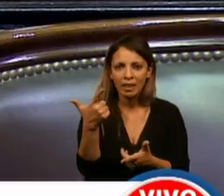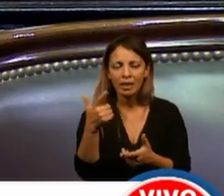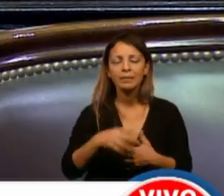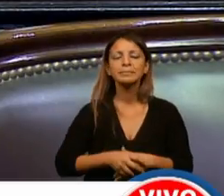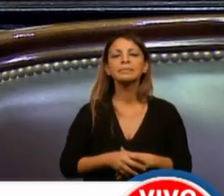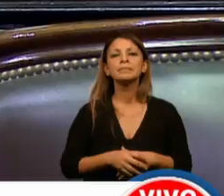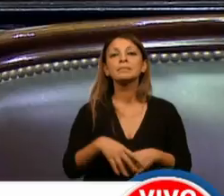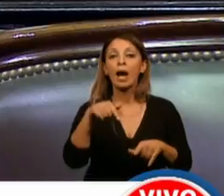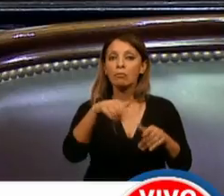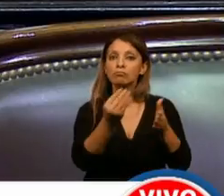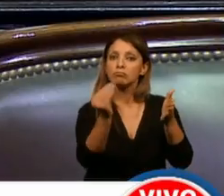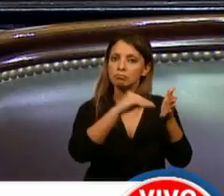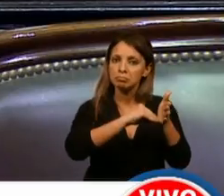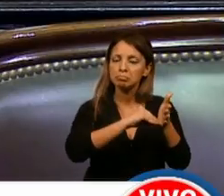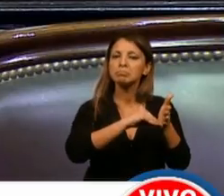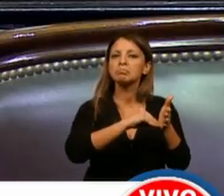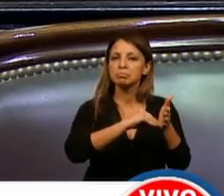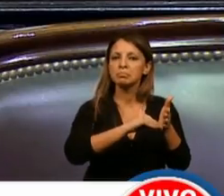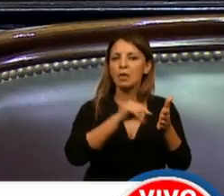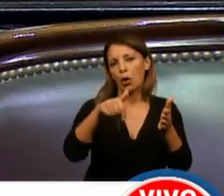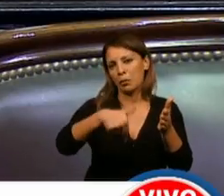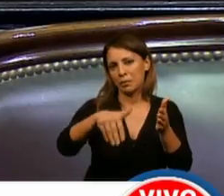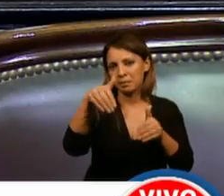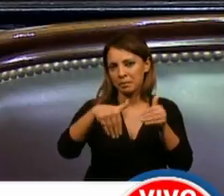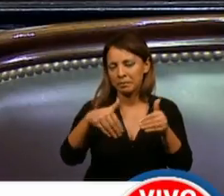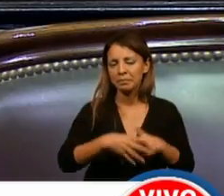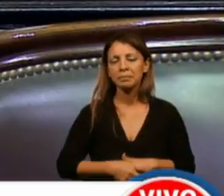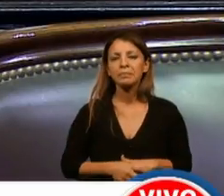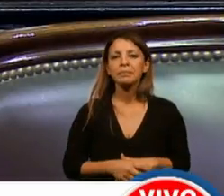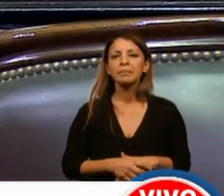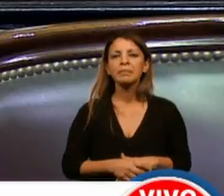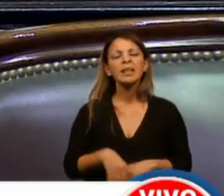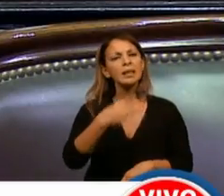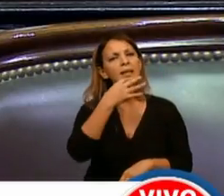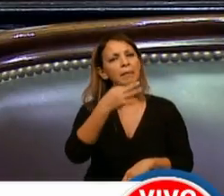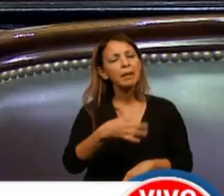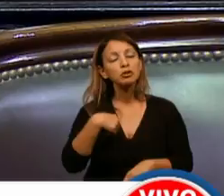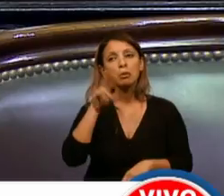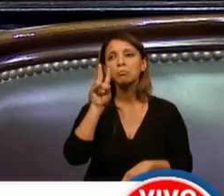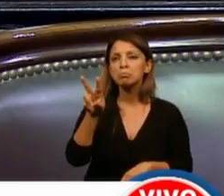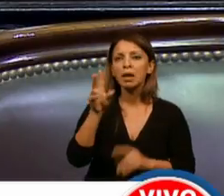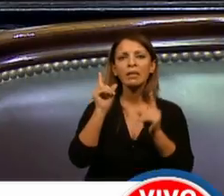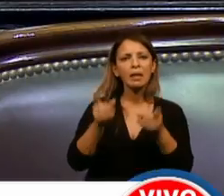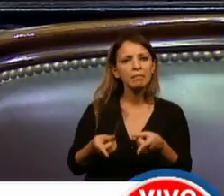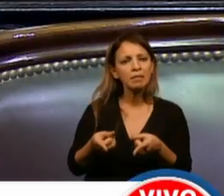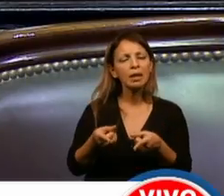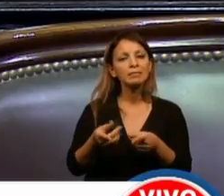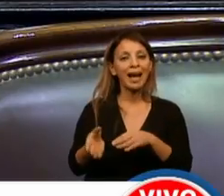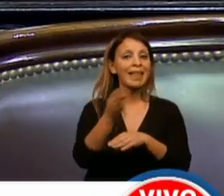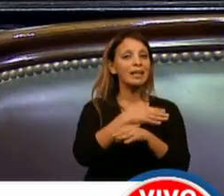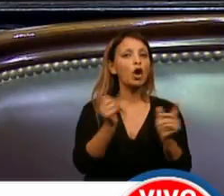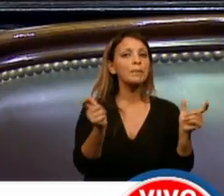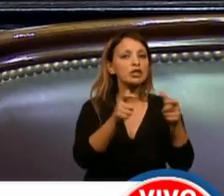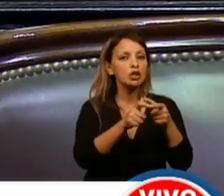la norma que hoy vamos vamos a votar y la verdad presidente que escuche también en el debate en comisión es